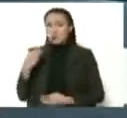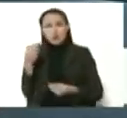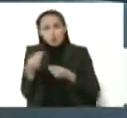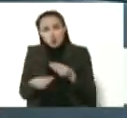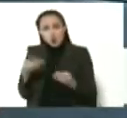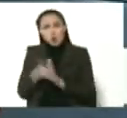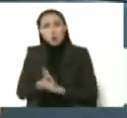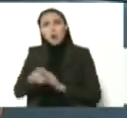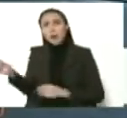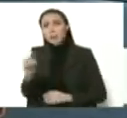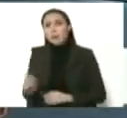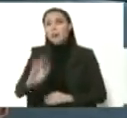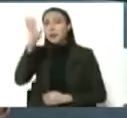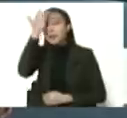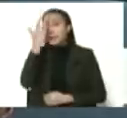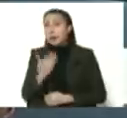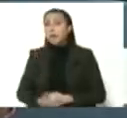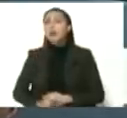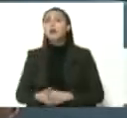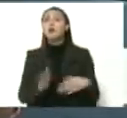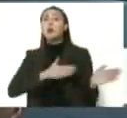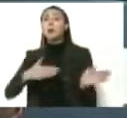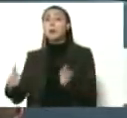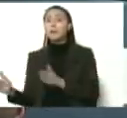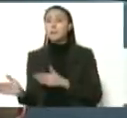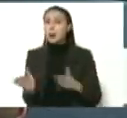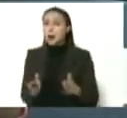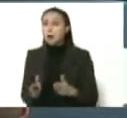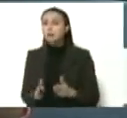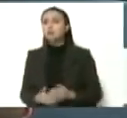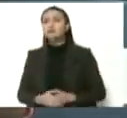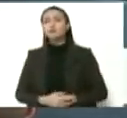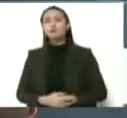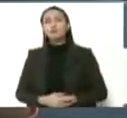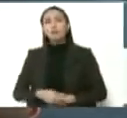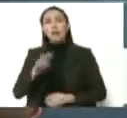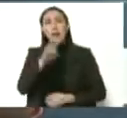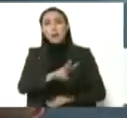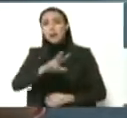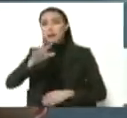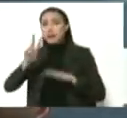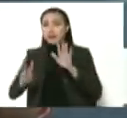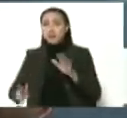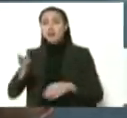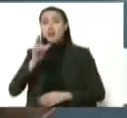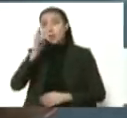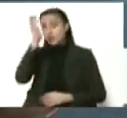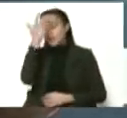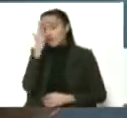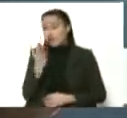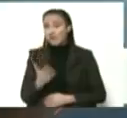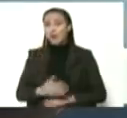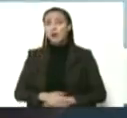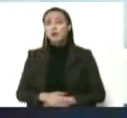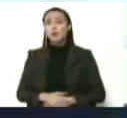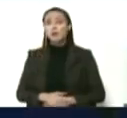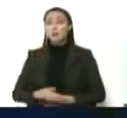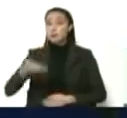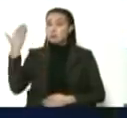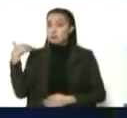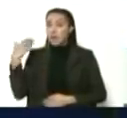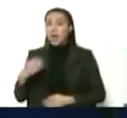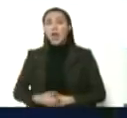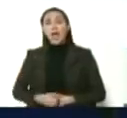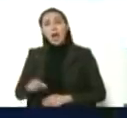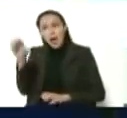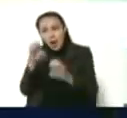los meses de febrero y marzo, bueno, nosotros el 27 de febrero, habiendo evaluado toda